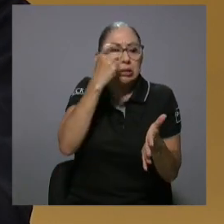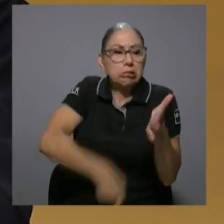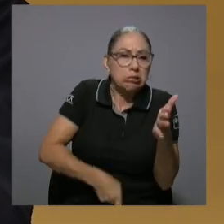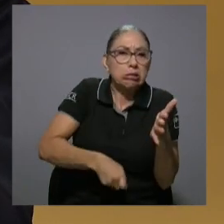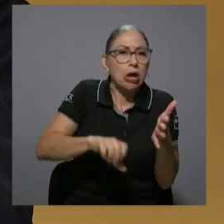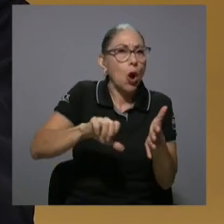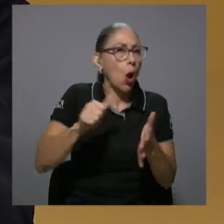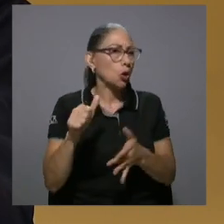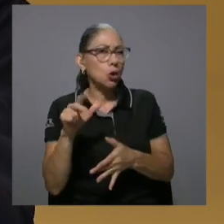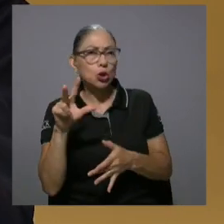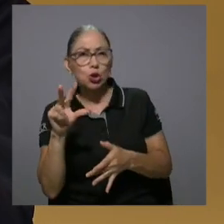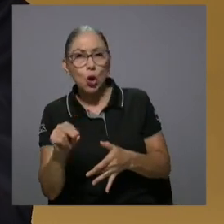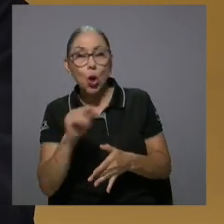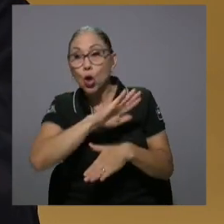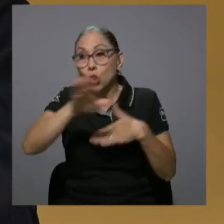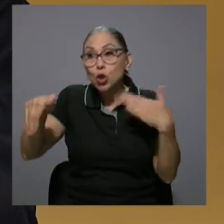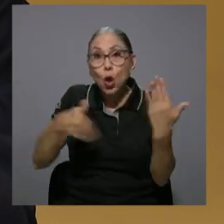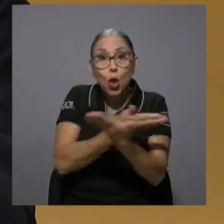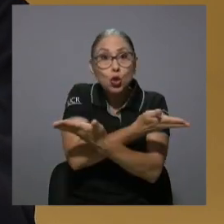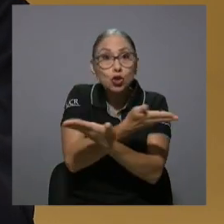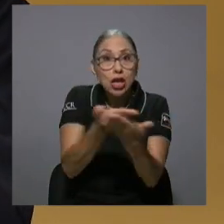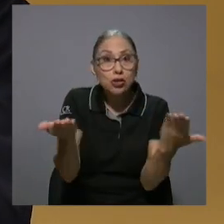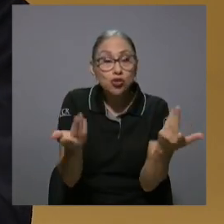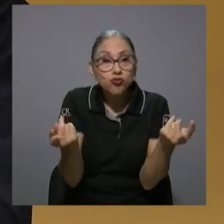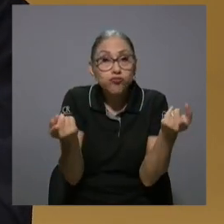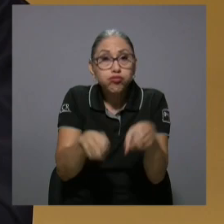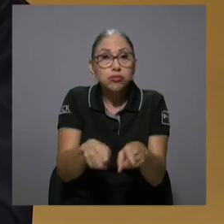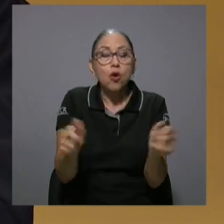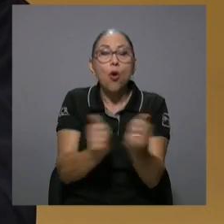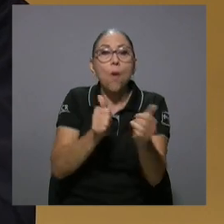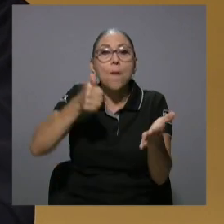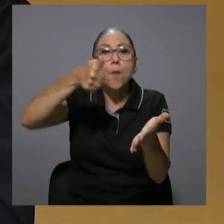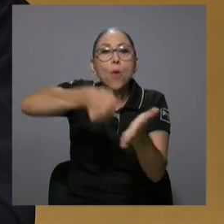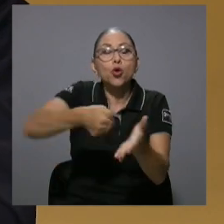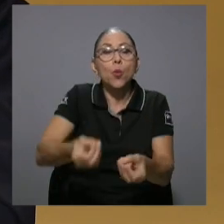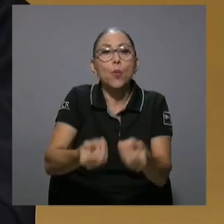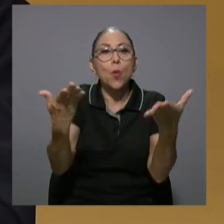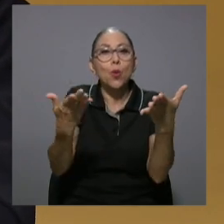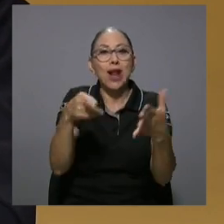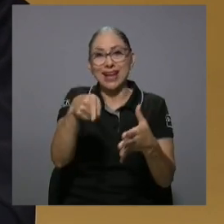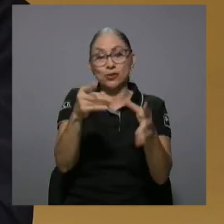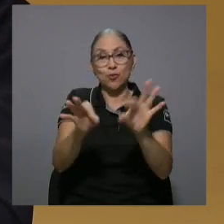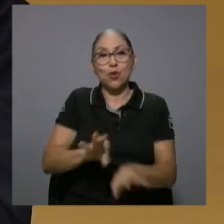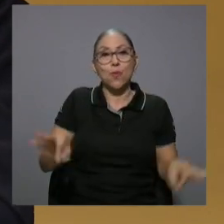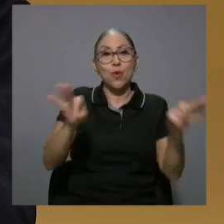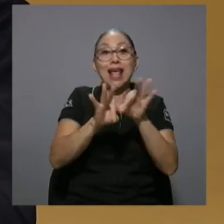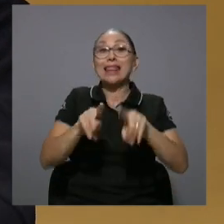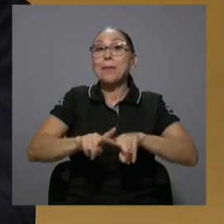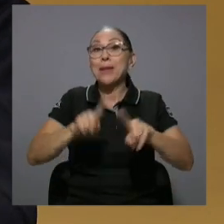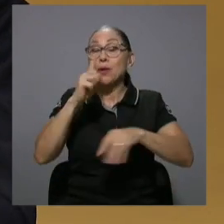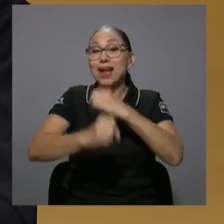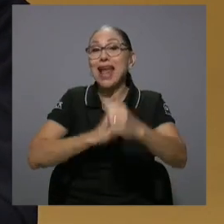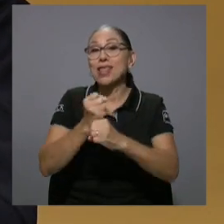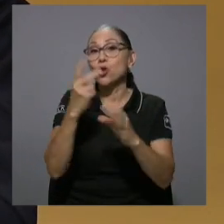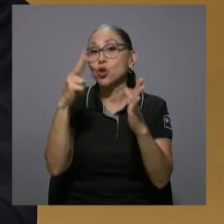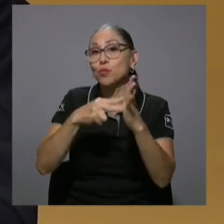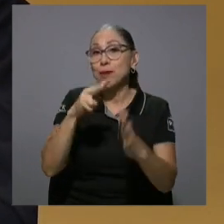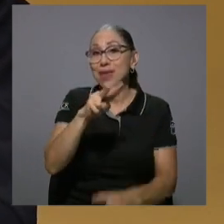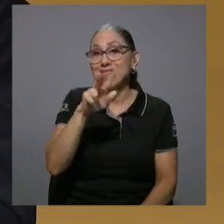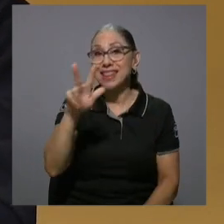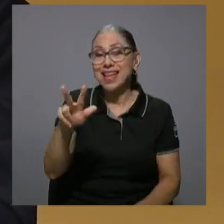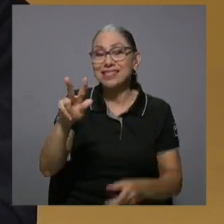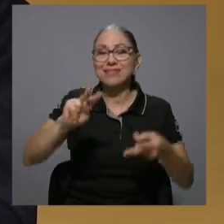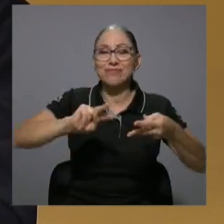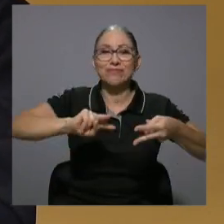todos emergidos del voto popular, lo cual es muy importante, pero en el 2023 más bien ocurrió lo